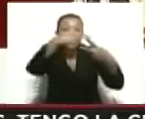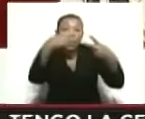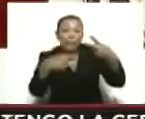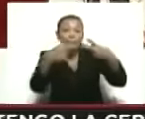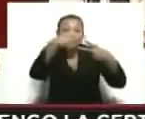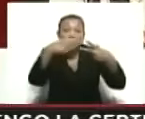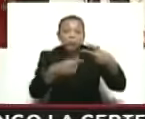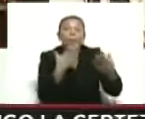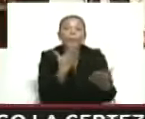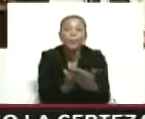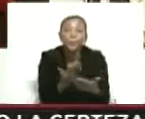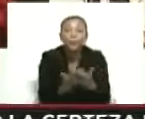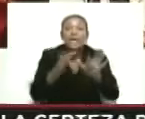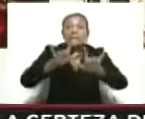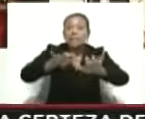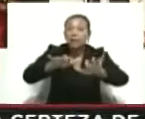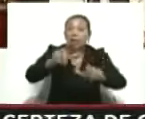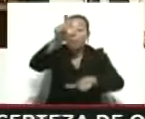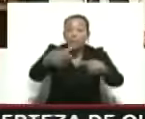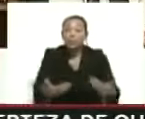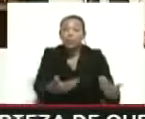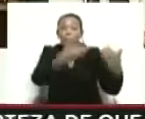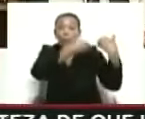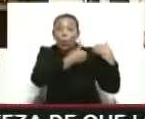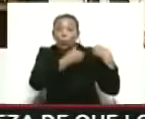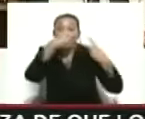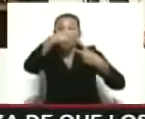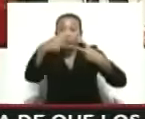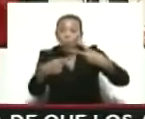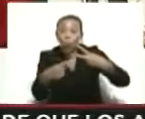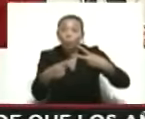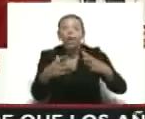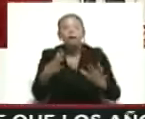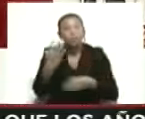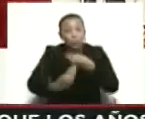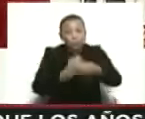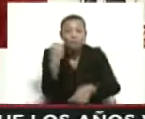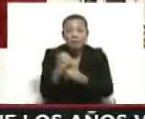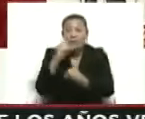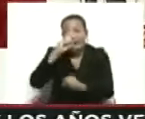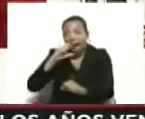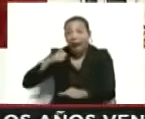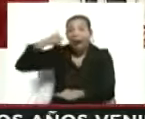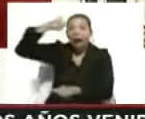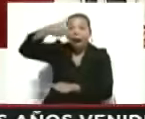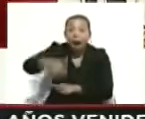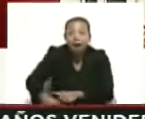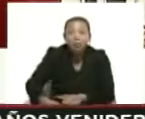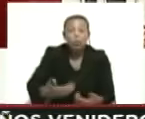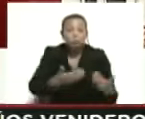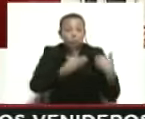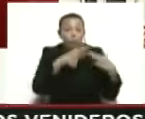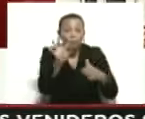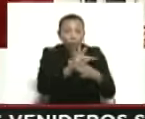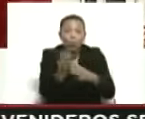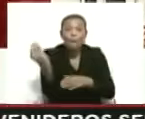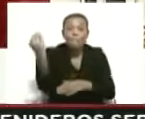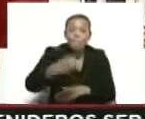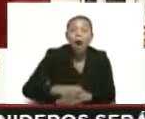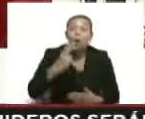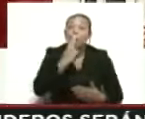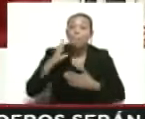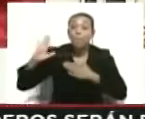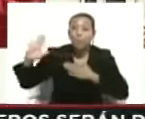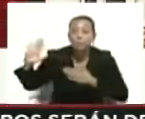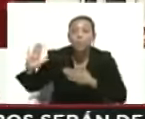debate, de estos dos compañeros por su desempeño en el ejercicio de sus funciones, pero además por su